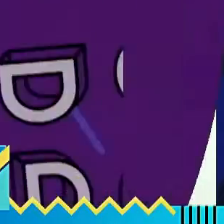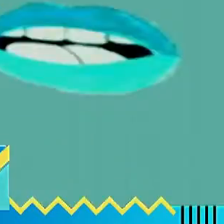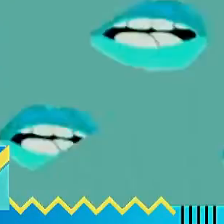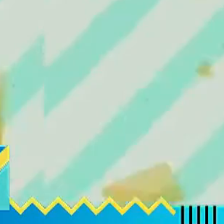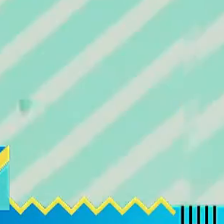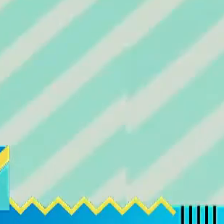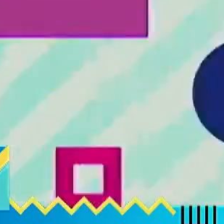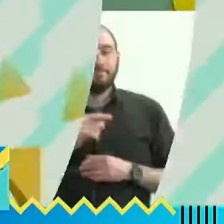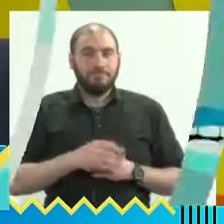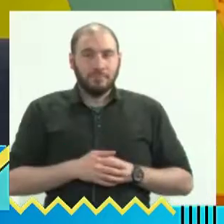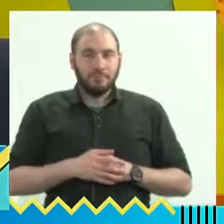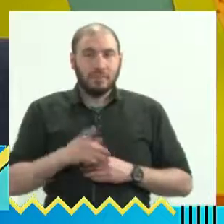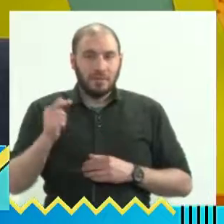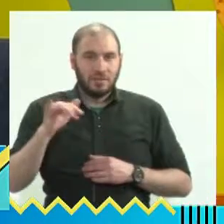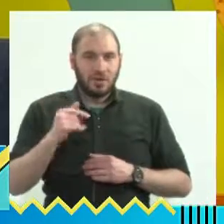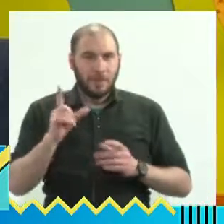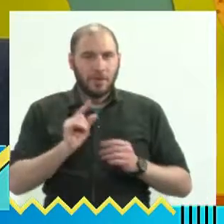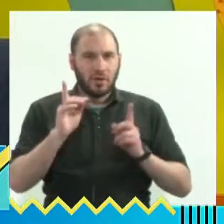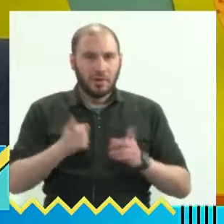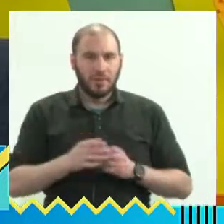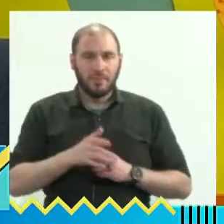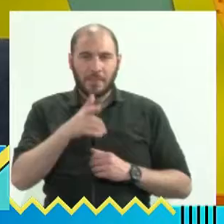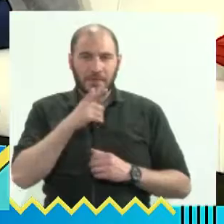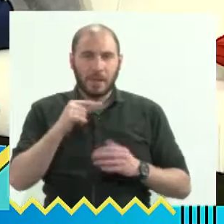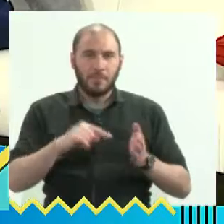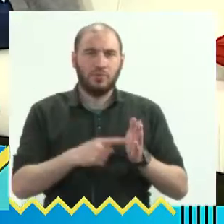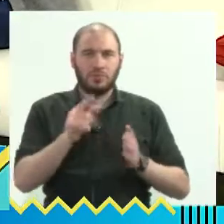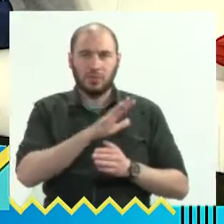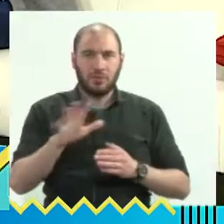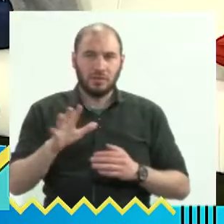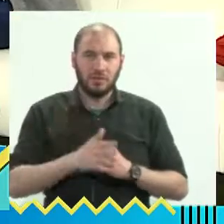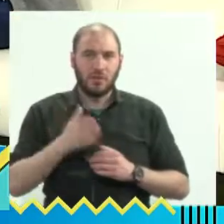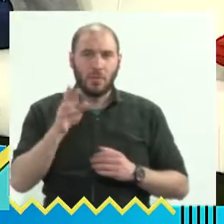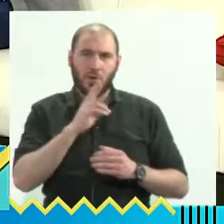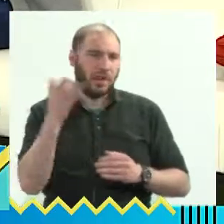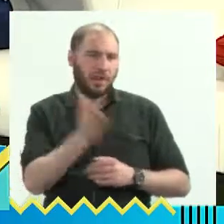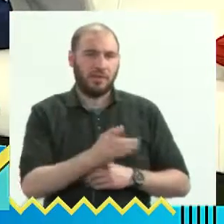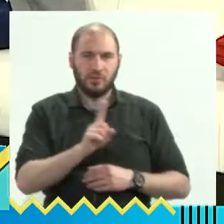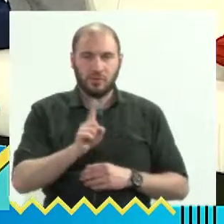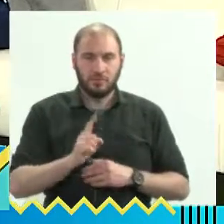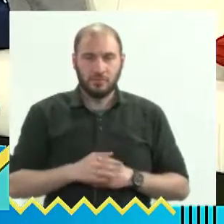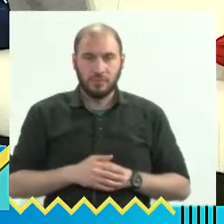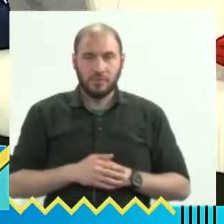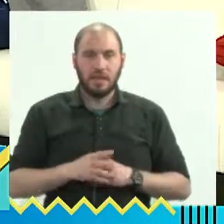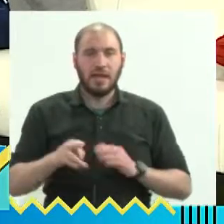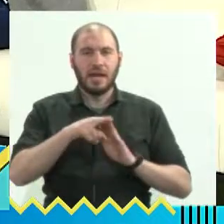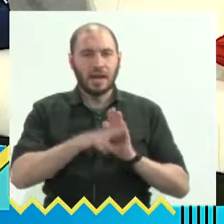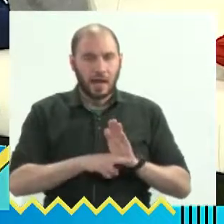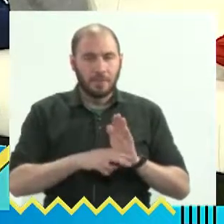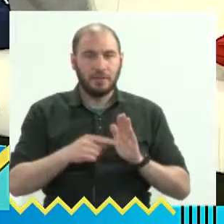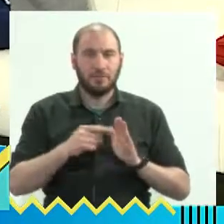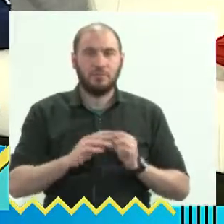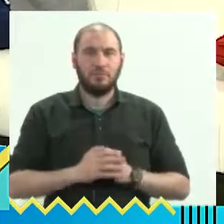José. Sí, compartir en parte, ¿no? Por Bien. supuesto, yo creo que el artículo 55 no pena a las mujeres, sino que regulariza